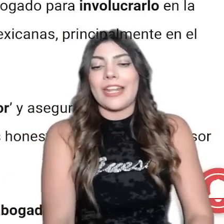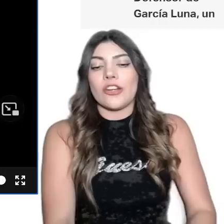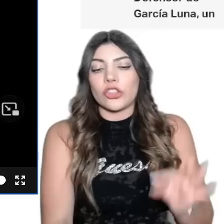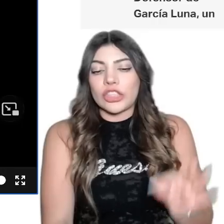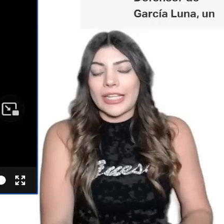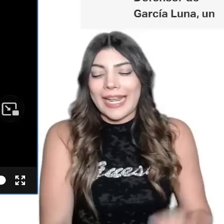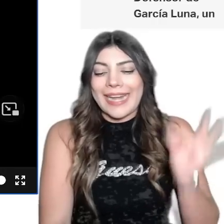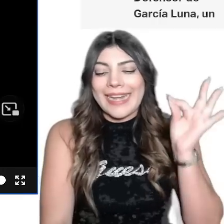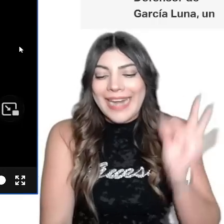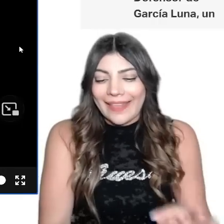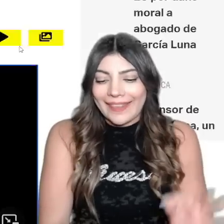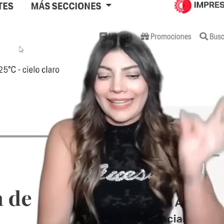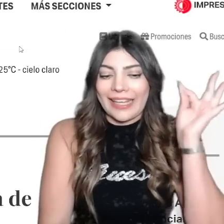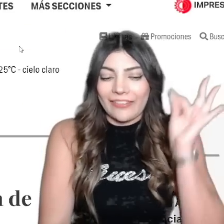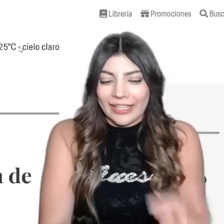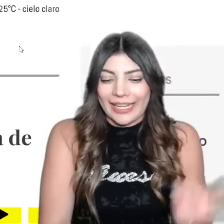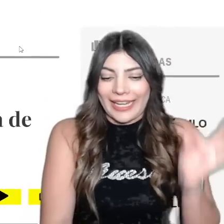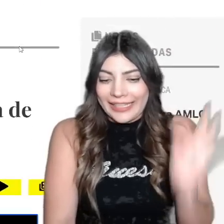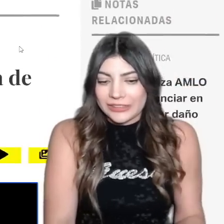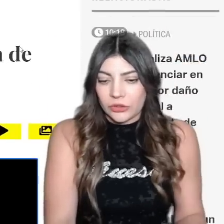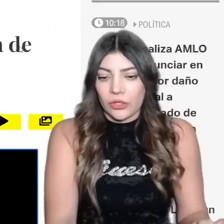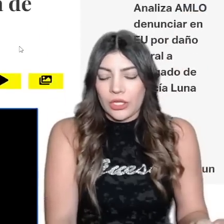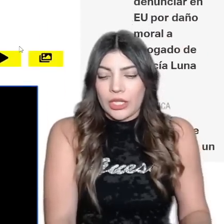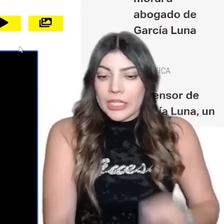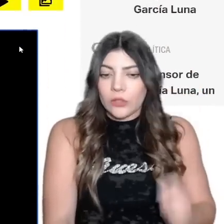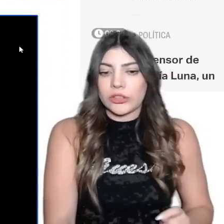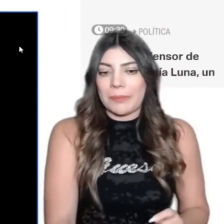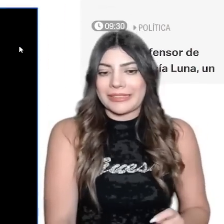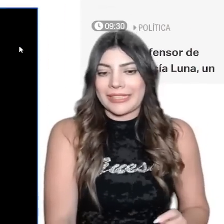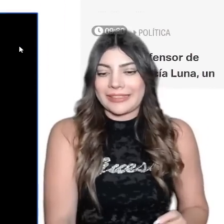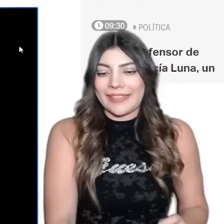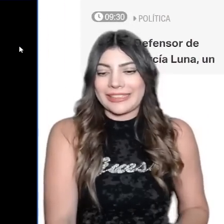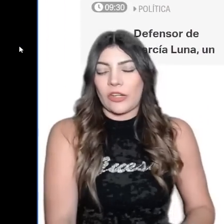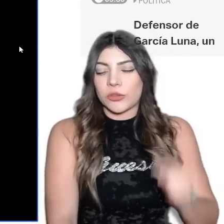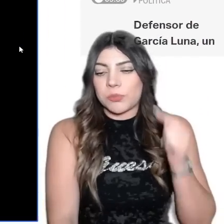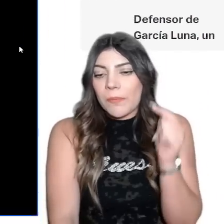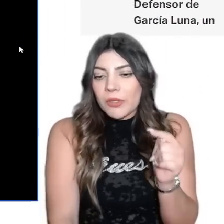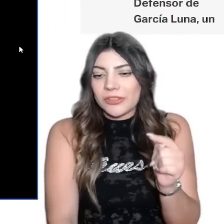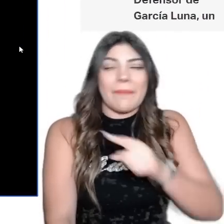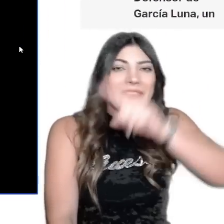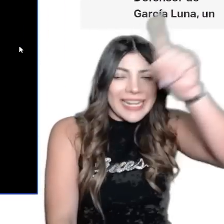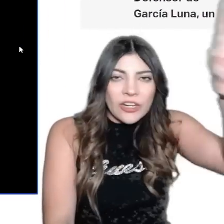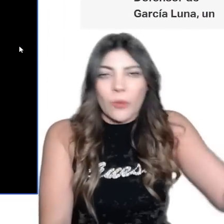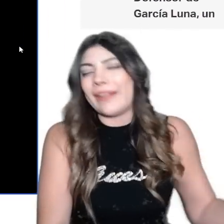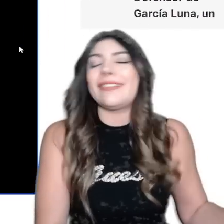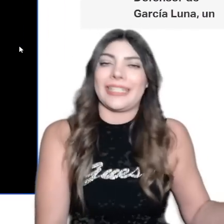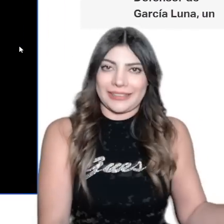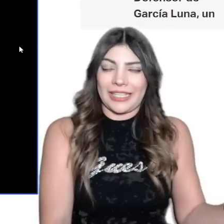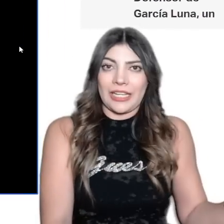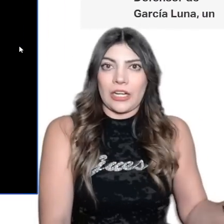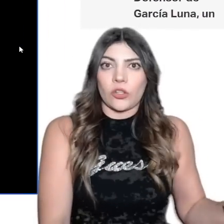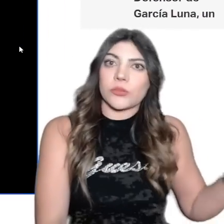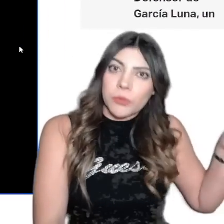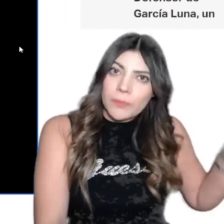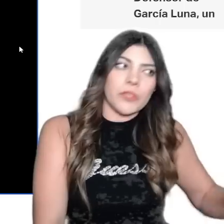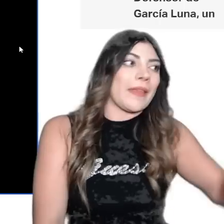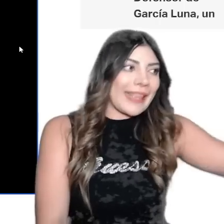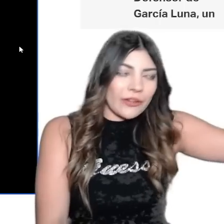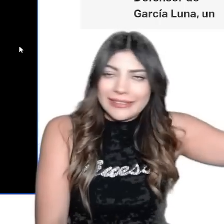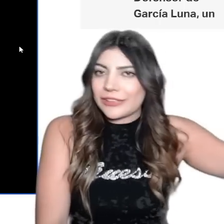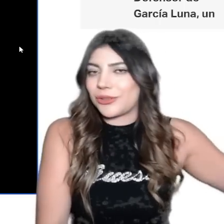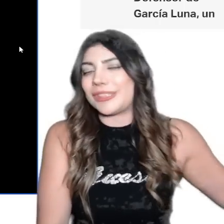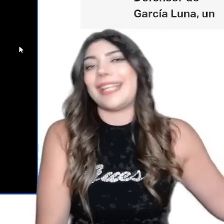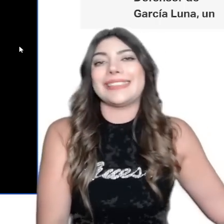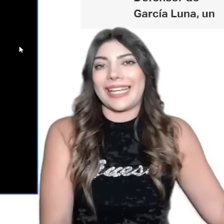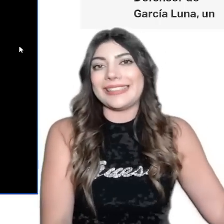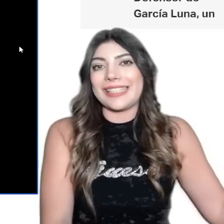absolutamente no tiene nada que ver en esto. Incluso el presidente dice, los propios delincuentes, los propios